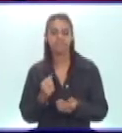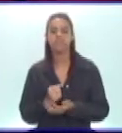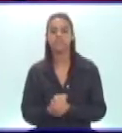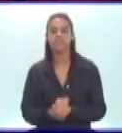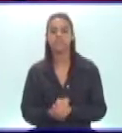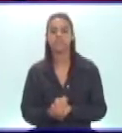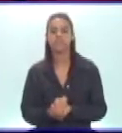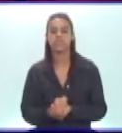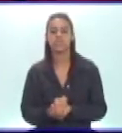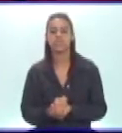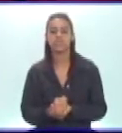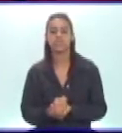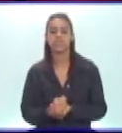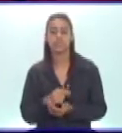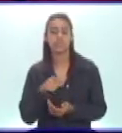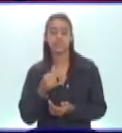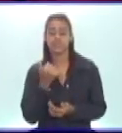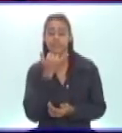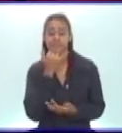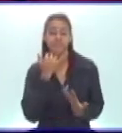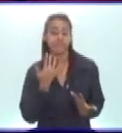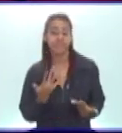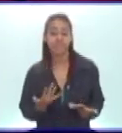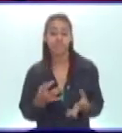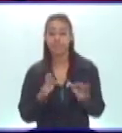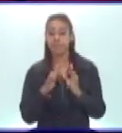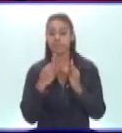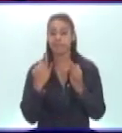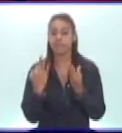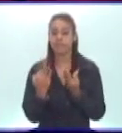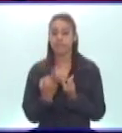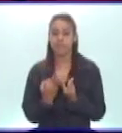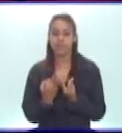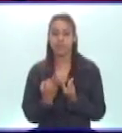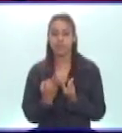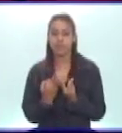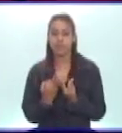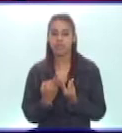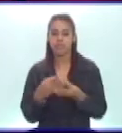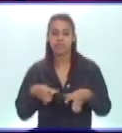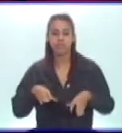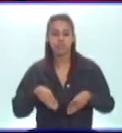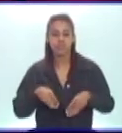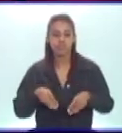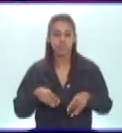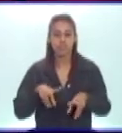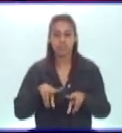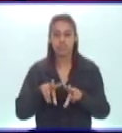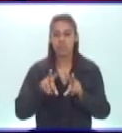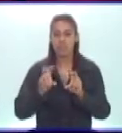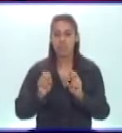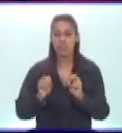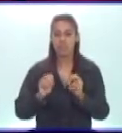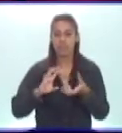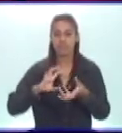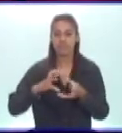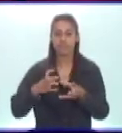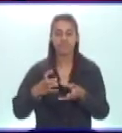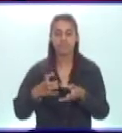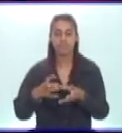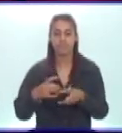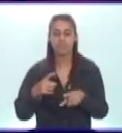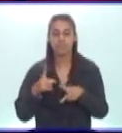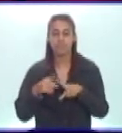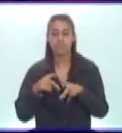Apoyando la vida con esta afectación, la familia ha tenido que asumir nuevos retos. Corresponde en estos tiempos el